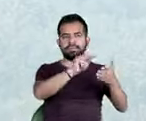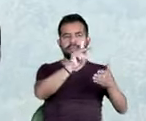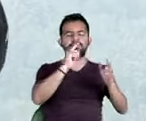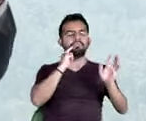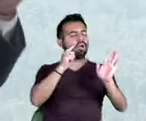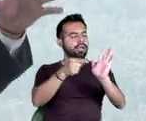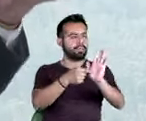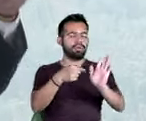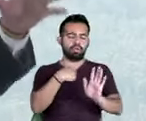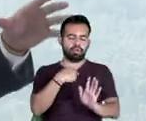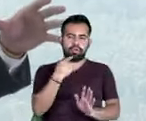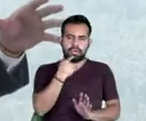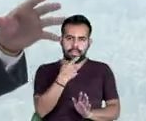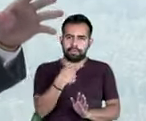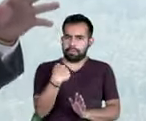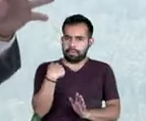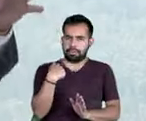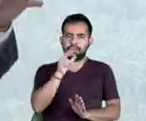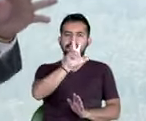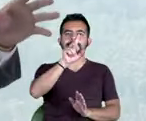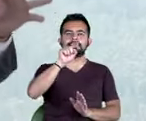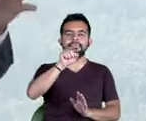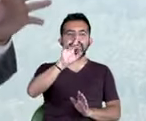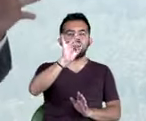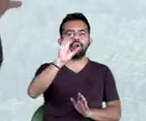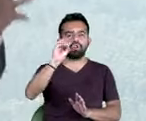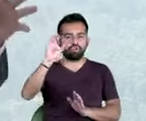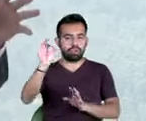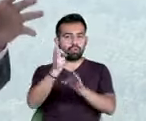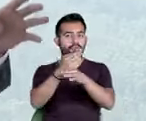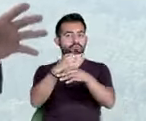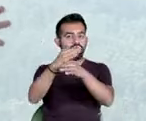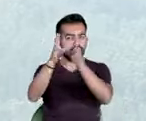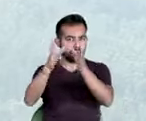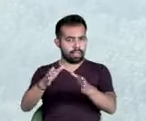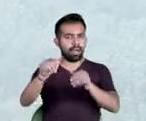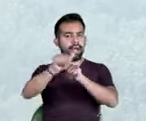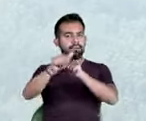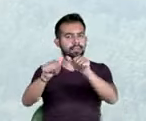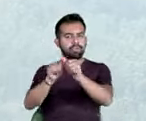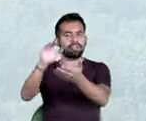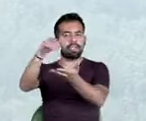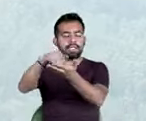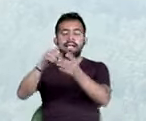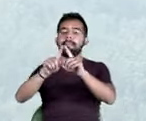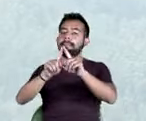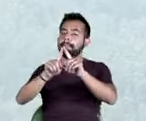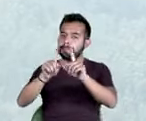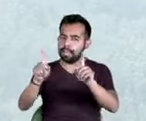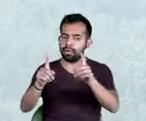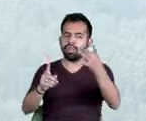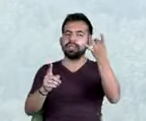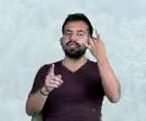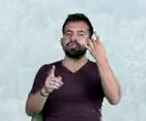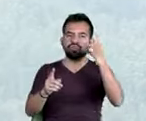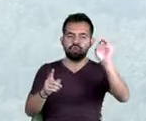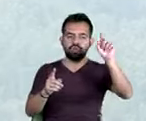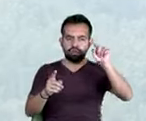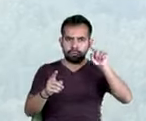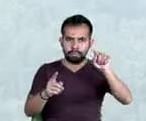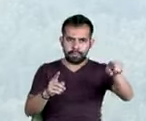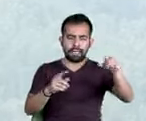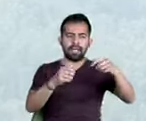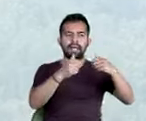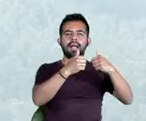tenemos cerca de 3.800 funcionarios en planta central, pero tenemos cerca de 18.000 en las entidades adscritas,